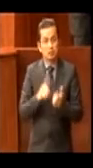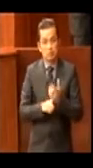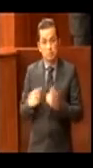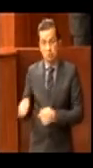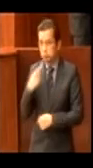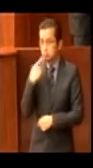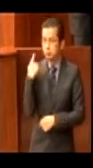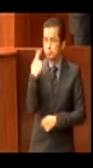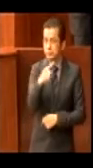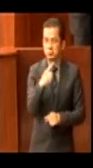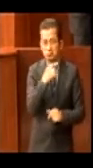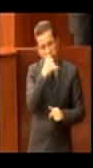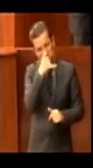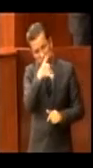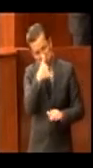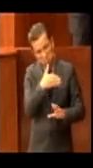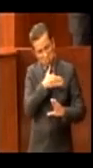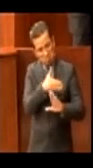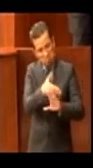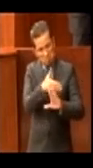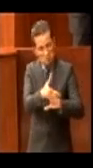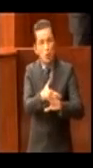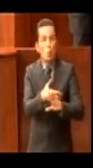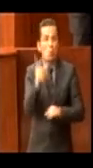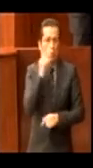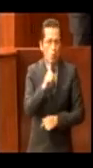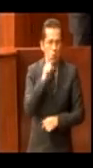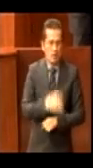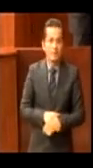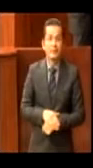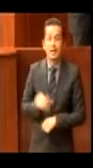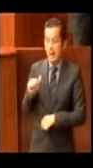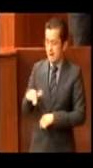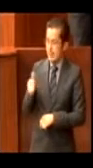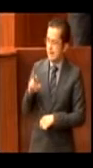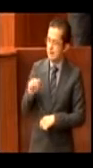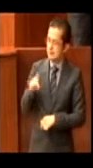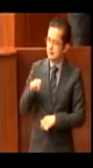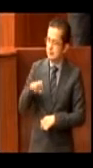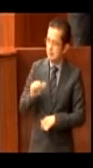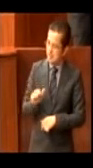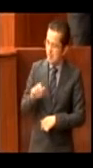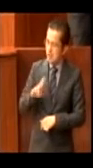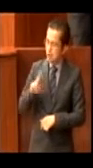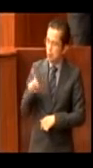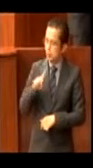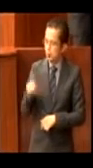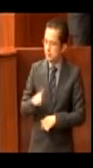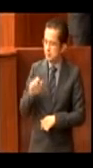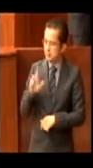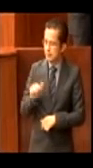política por razón de género aquí viene a la cristina ruiz rangel quien es candidata a diputada federal